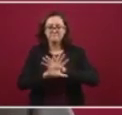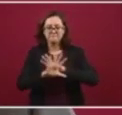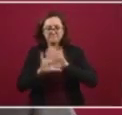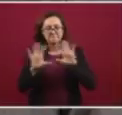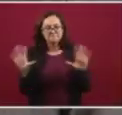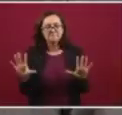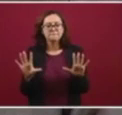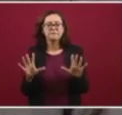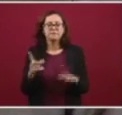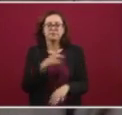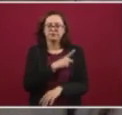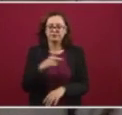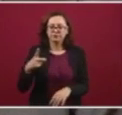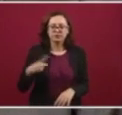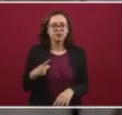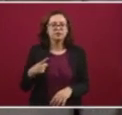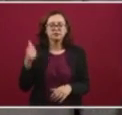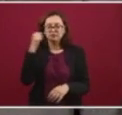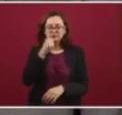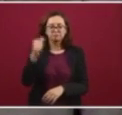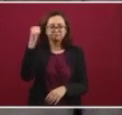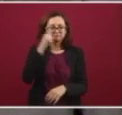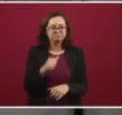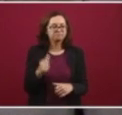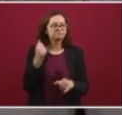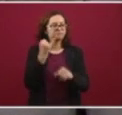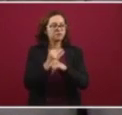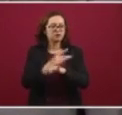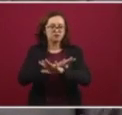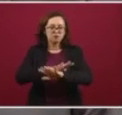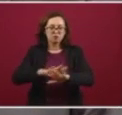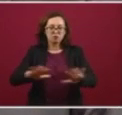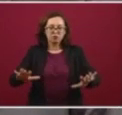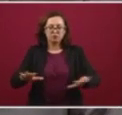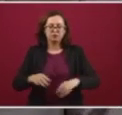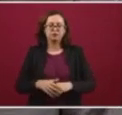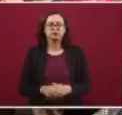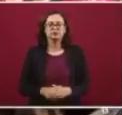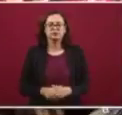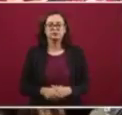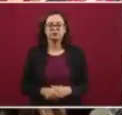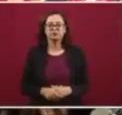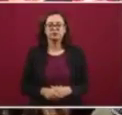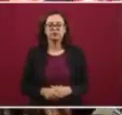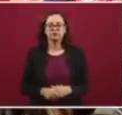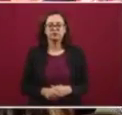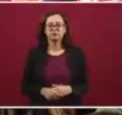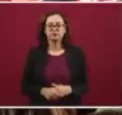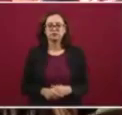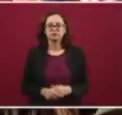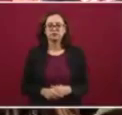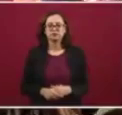informe permanentemente. Ya está